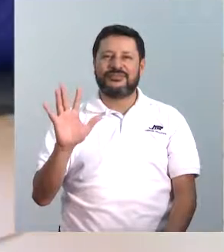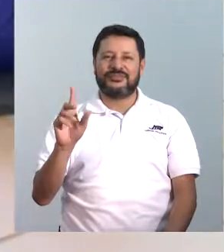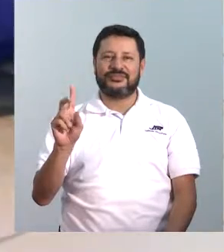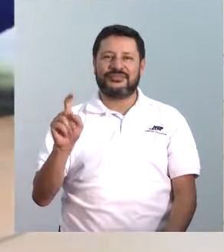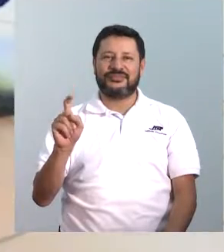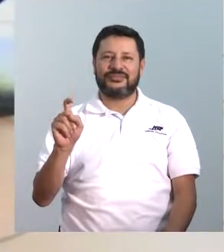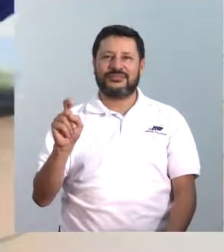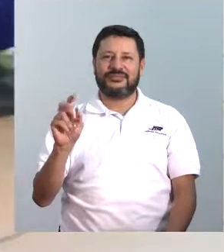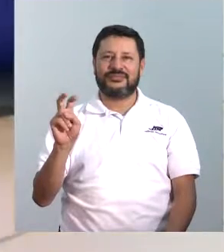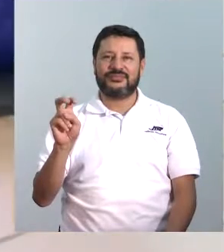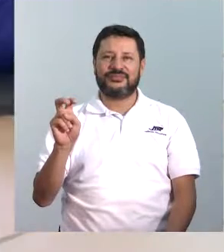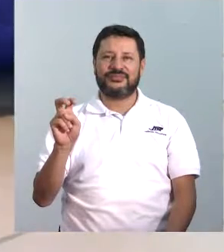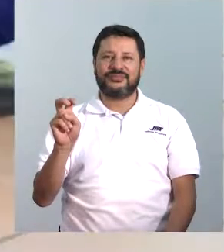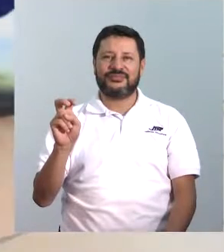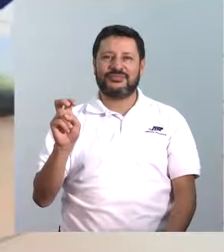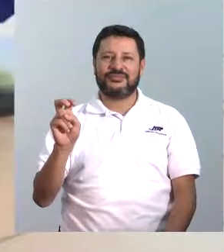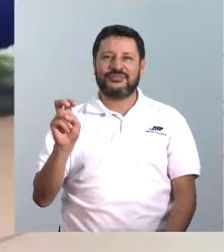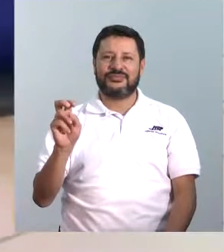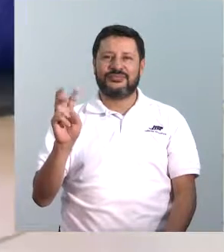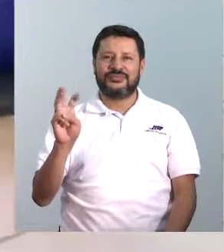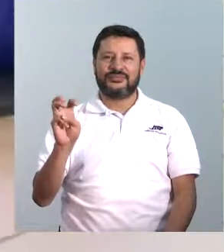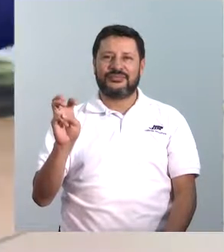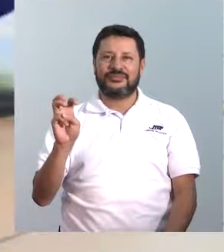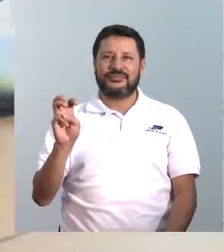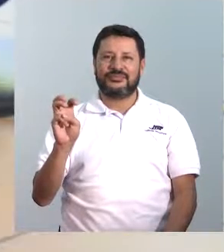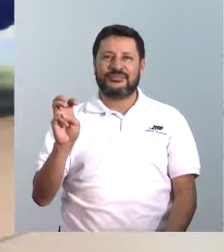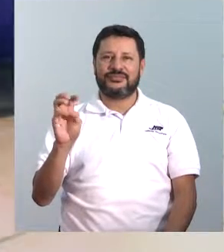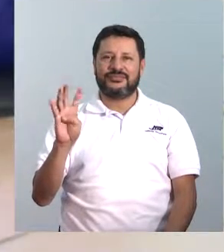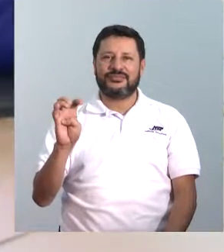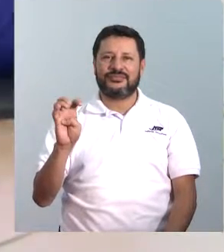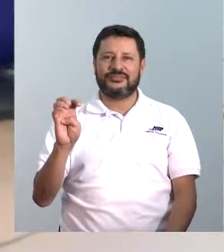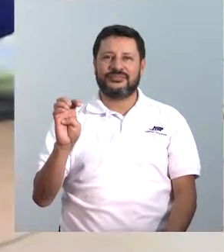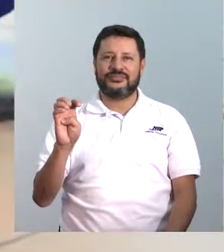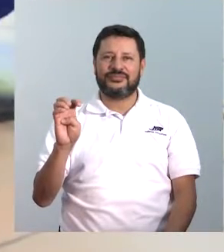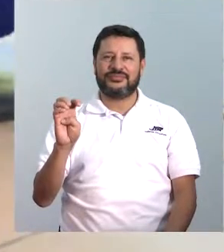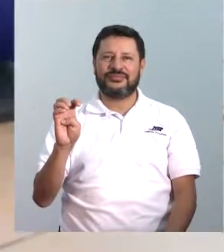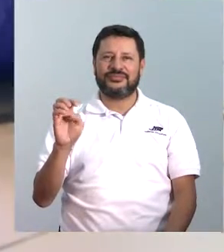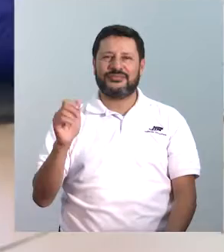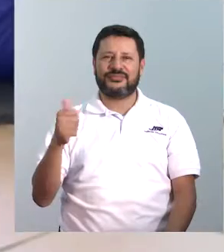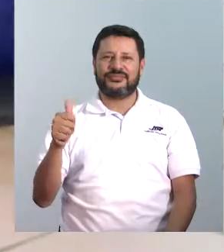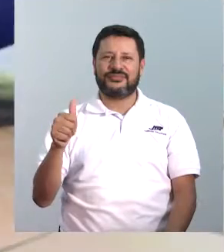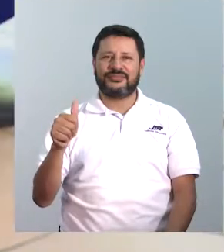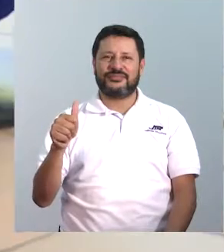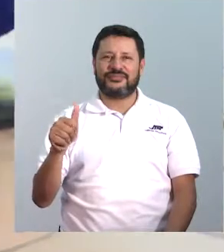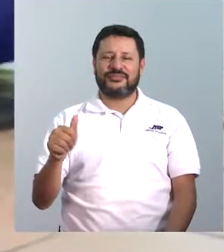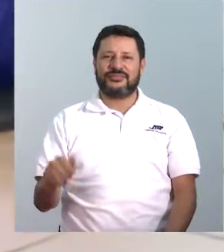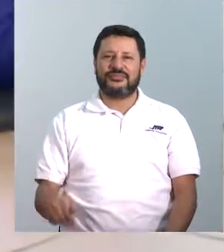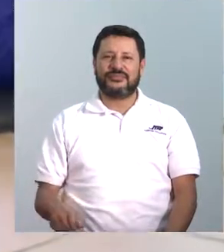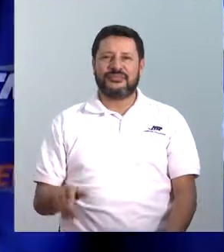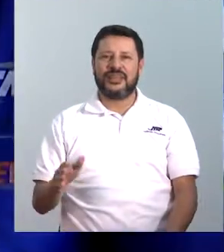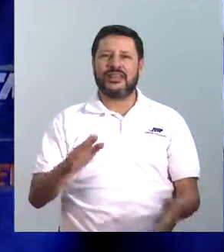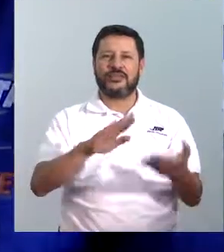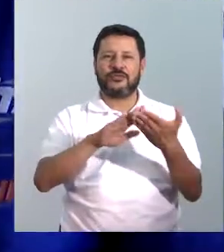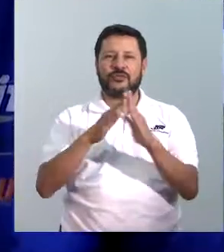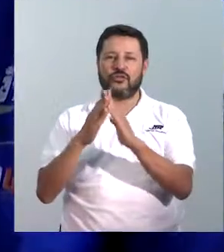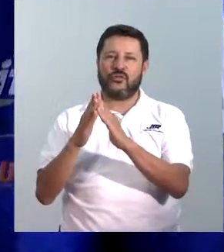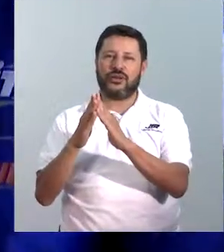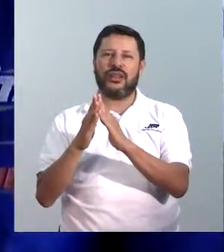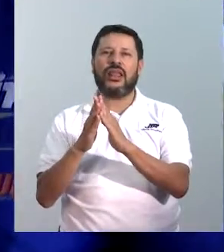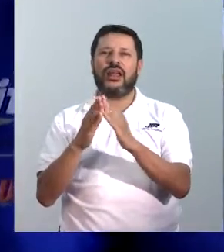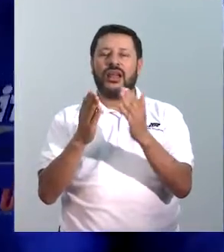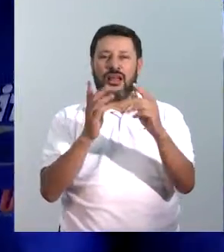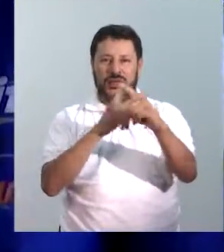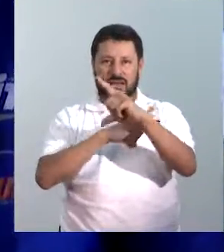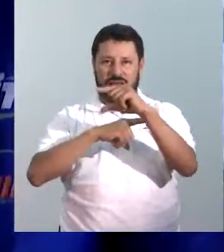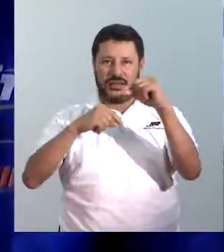5, 6, 7, 8, 9, 10. Para toda la